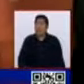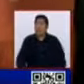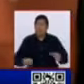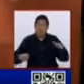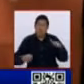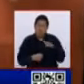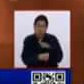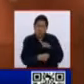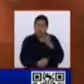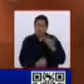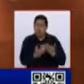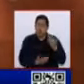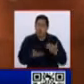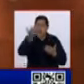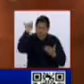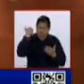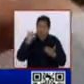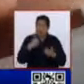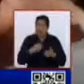hornos.